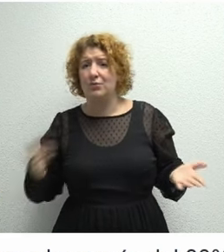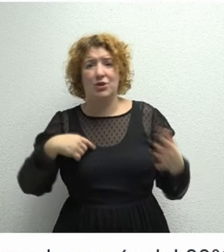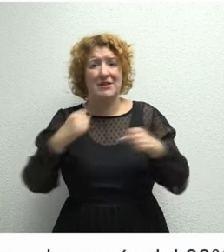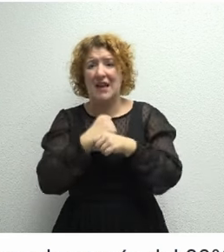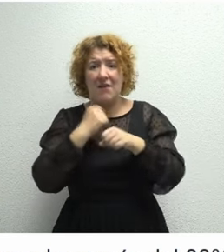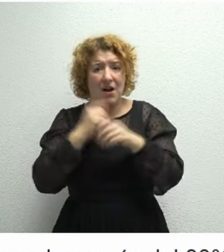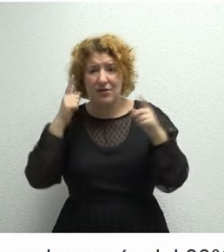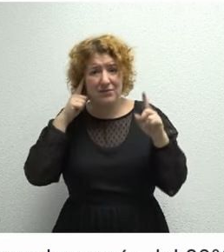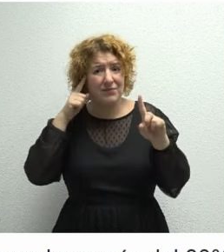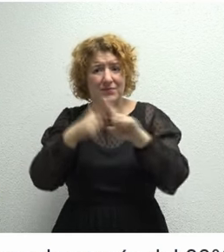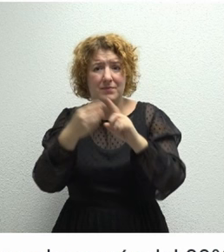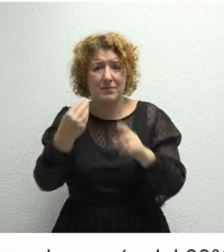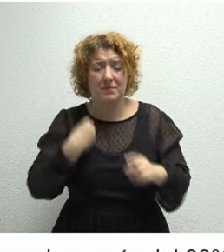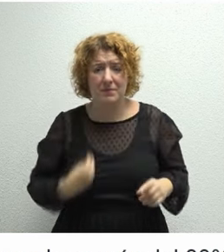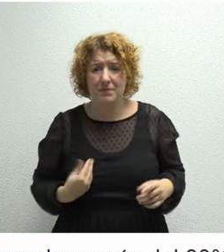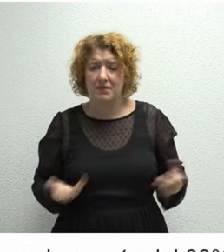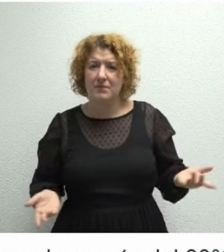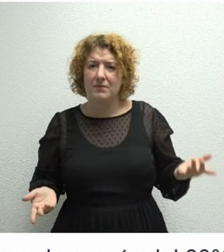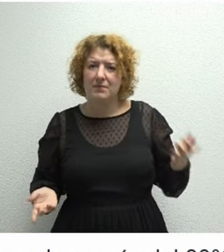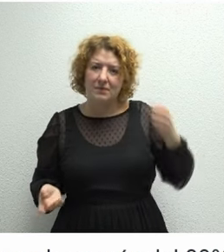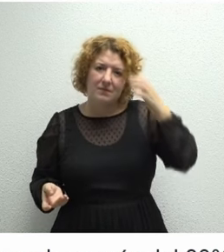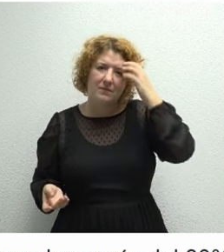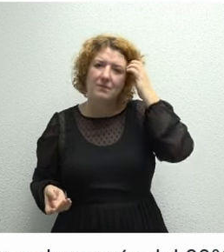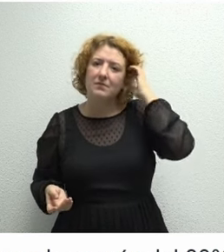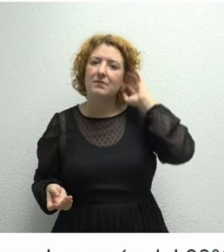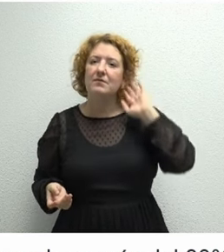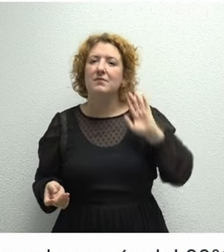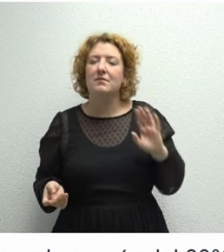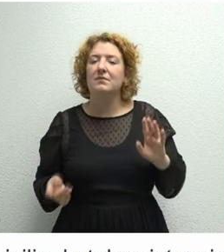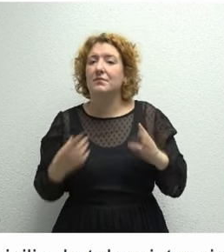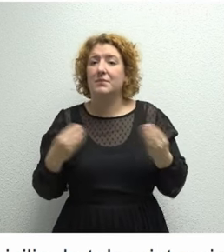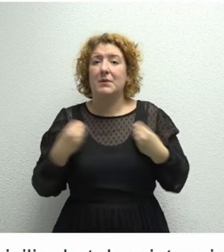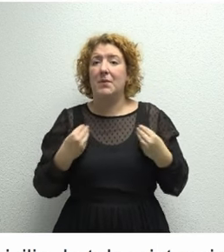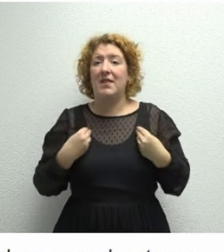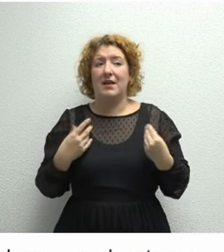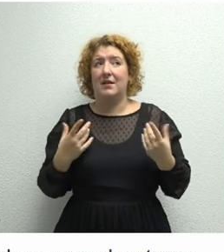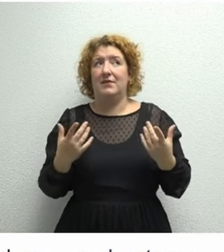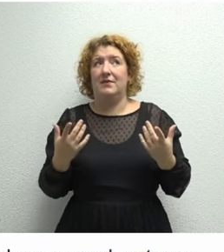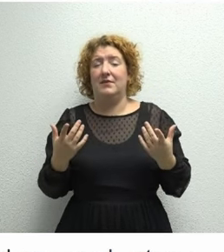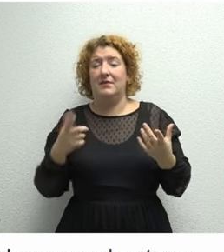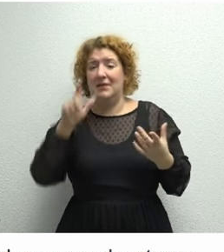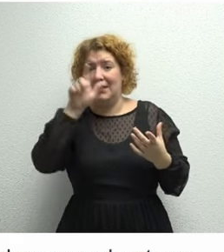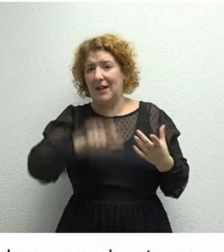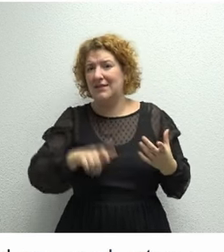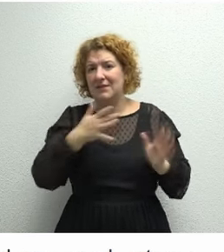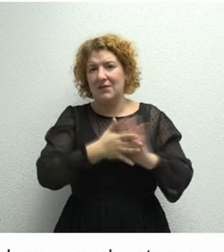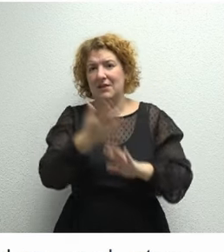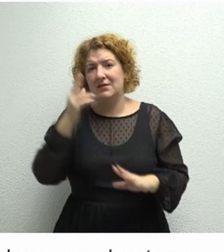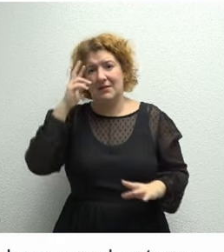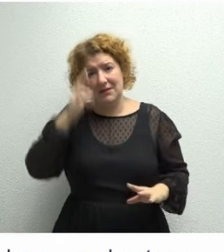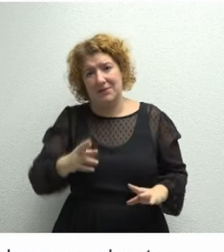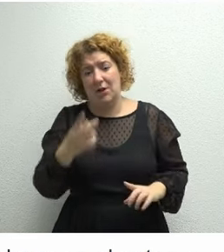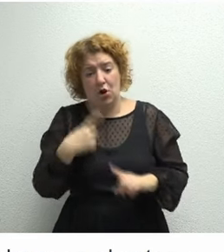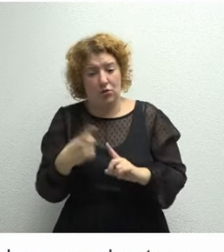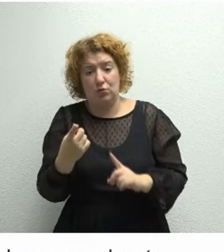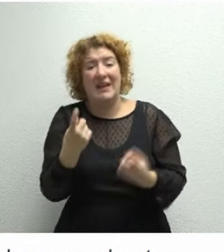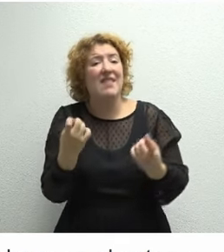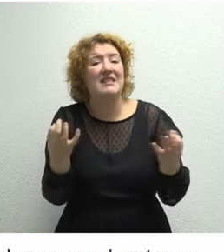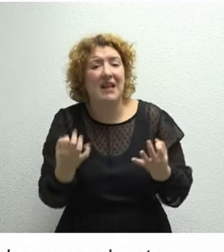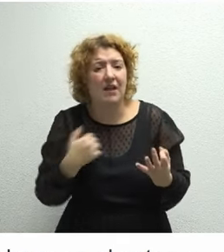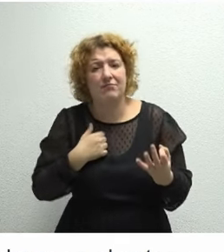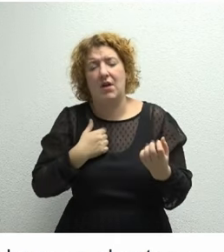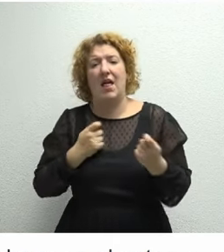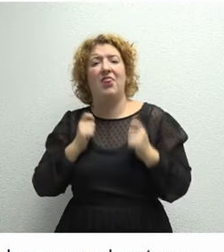trabajo no porque estamos hablando de lo que pues mejorar la vida de la gente y mejorar la vida de la gente es responder a lo que ellos quieren nada más y nada menos